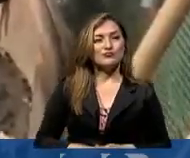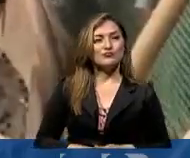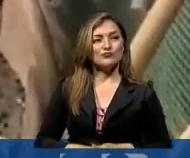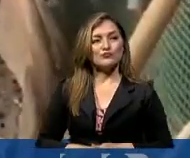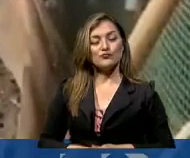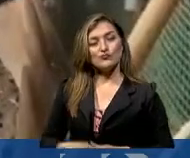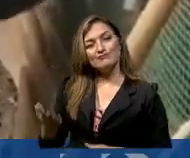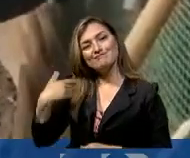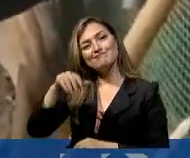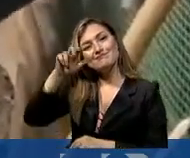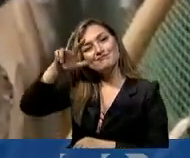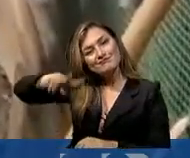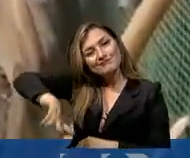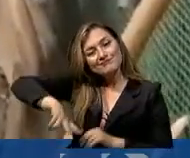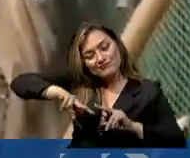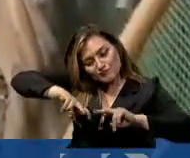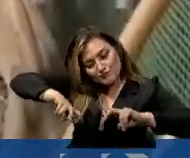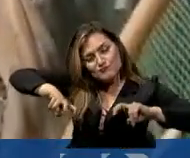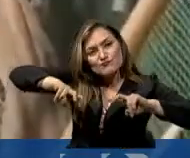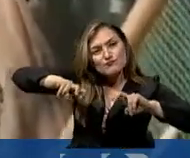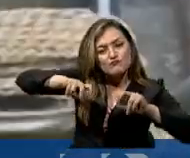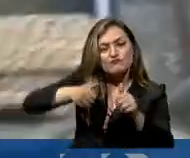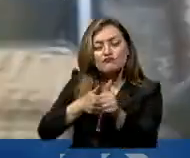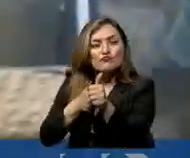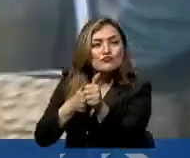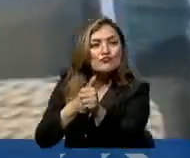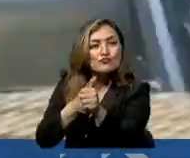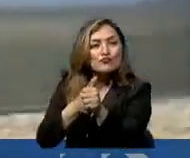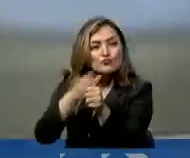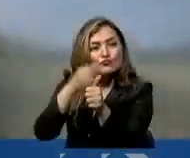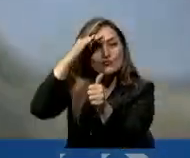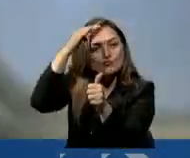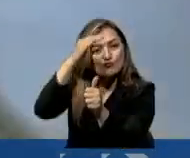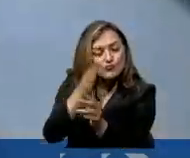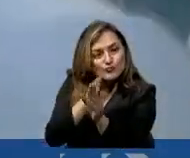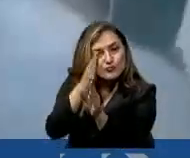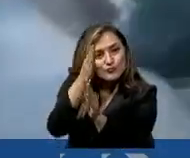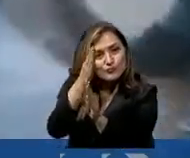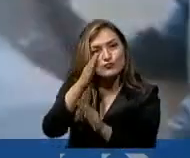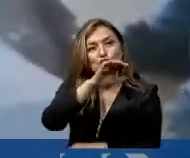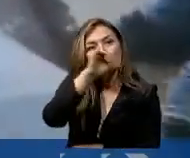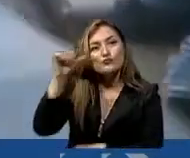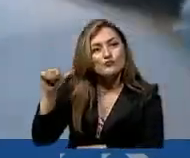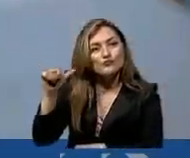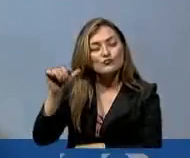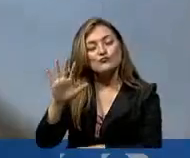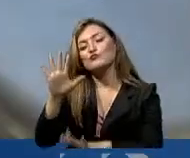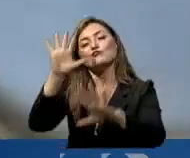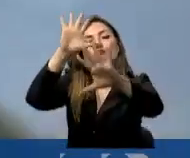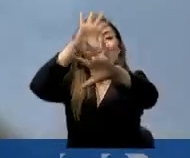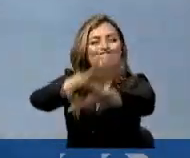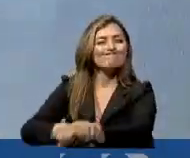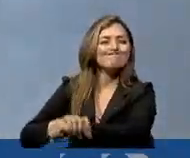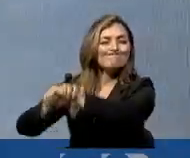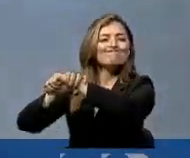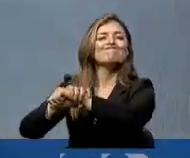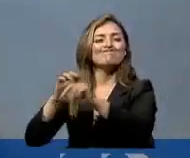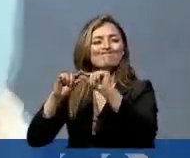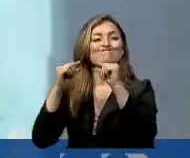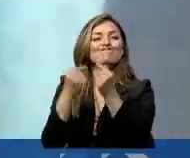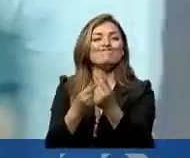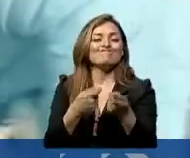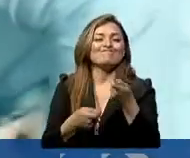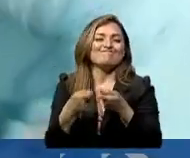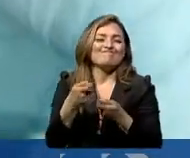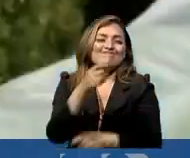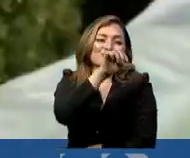Luego de 3 meses de investigación y seguimiento, los agentes antidrogas lograron desarticular una red delictiva dedicada al